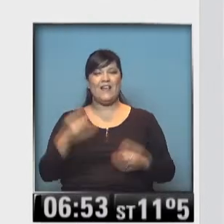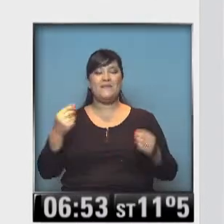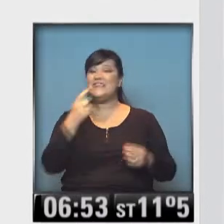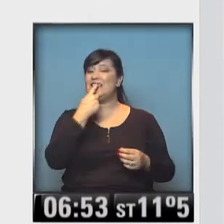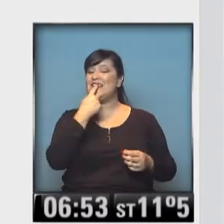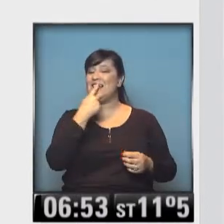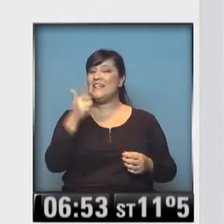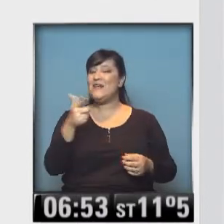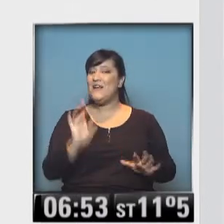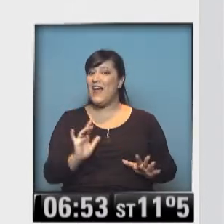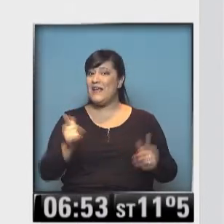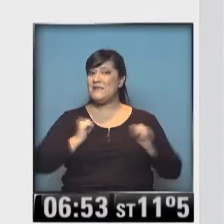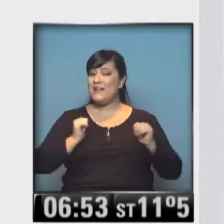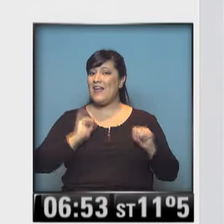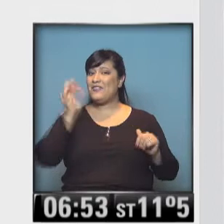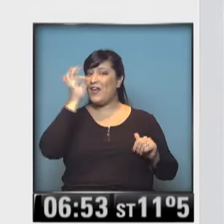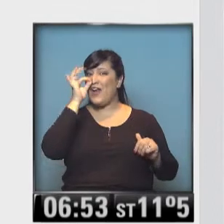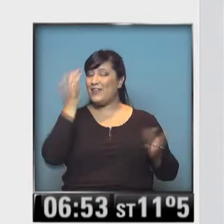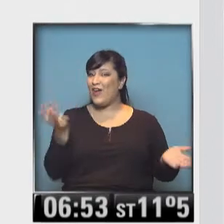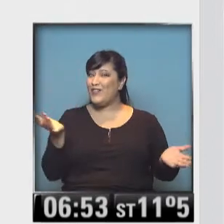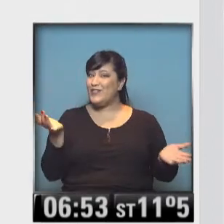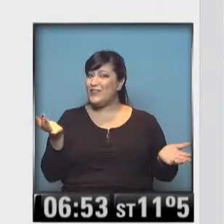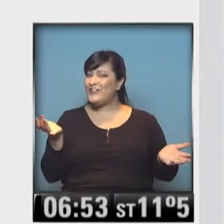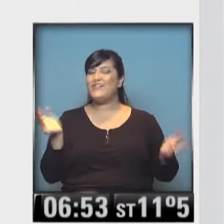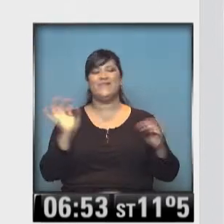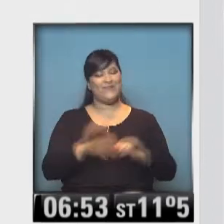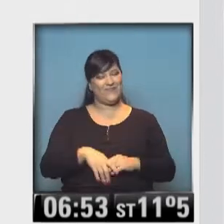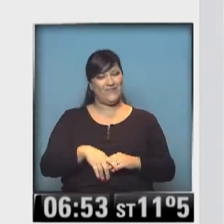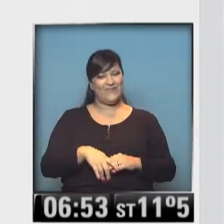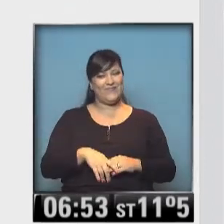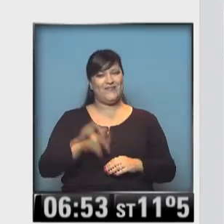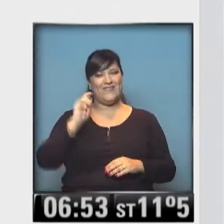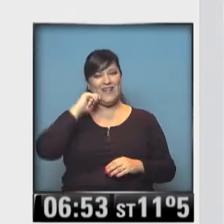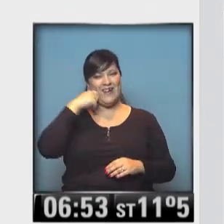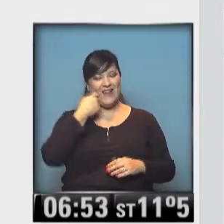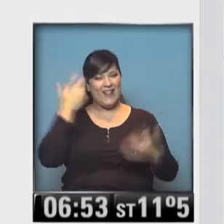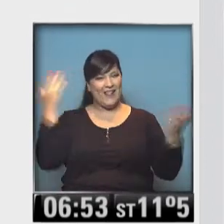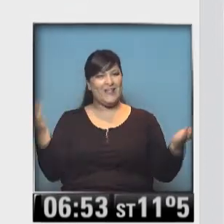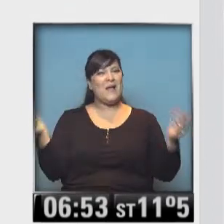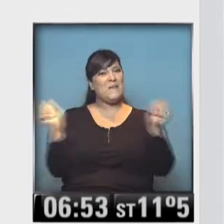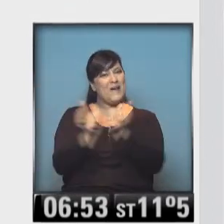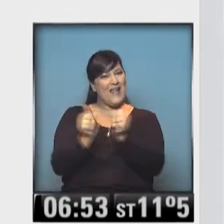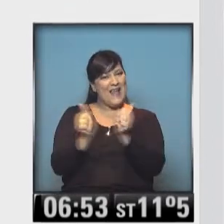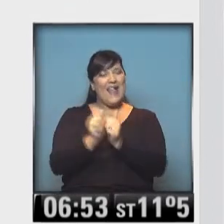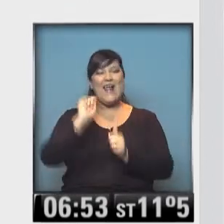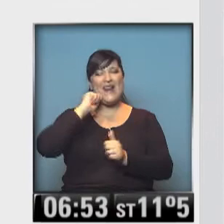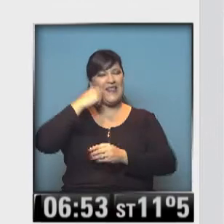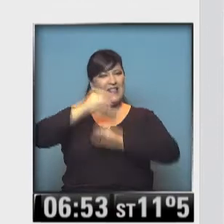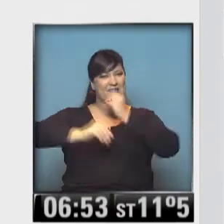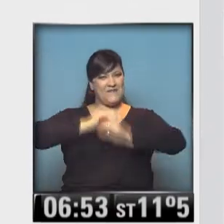¿no? Espero. ¡Ay, tiene una ventanita esa nena! ¡Sí! Mi amor, qué linda pareja, qué linda